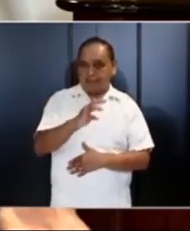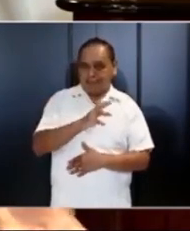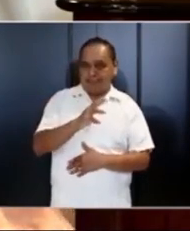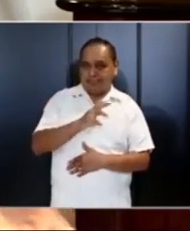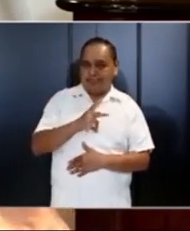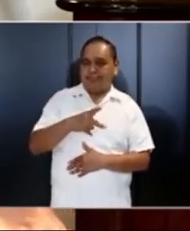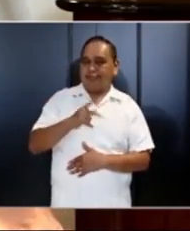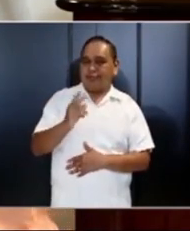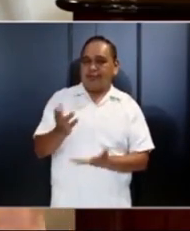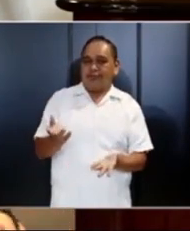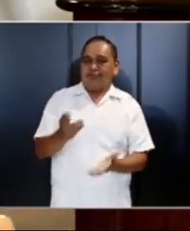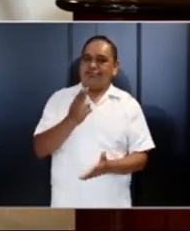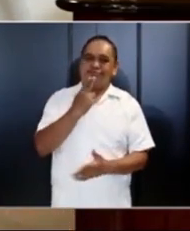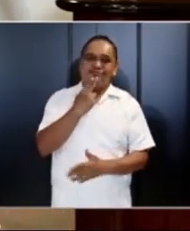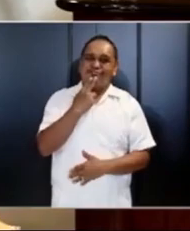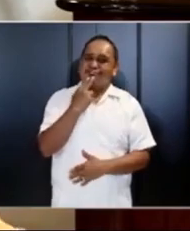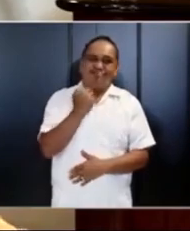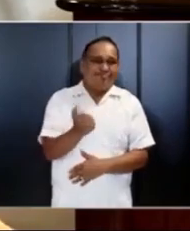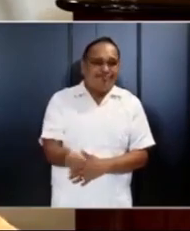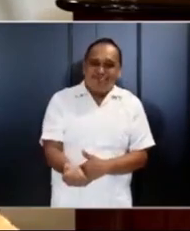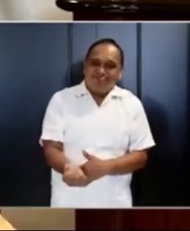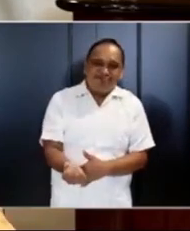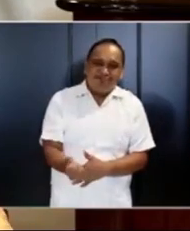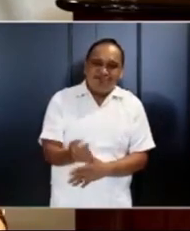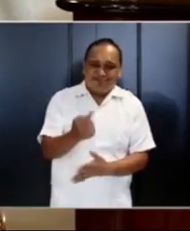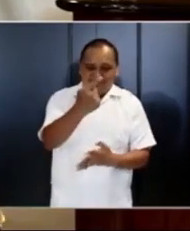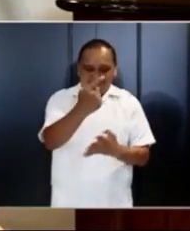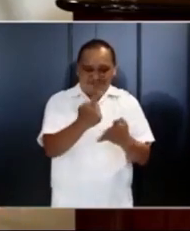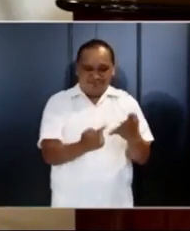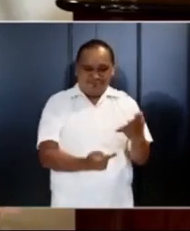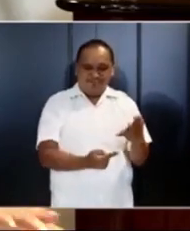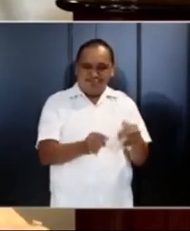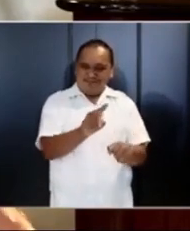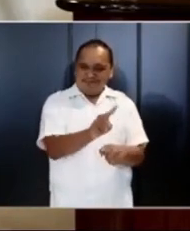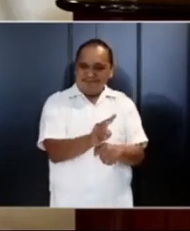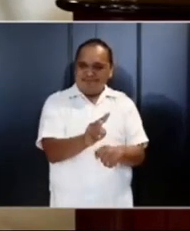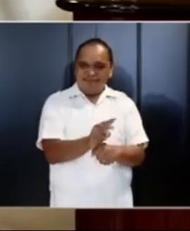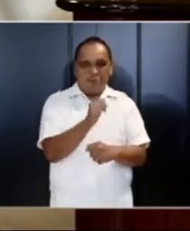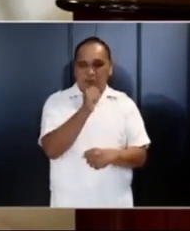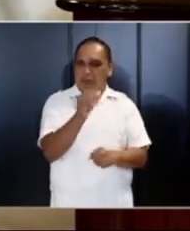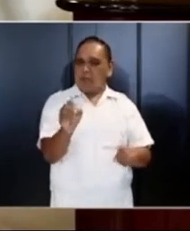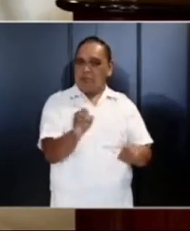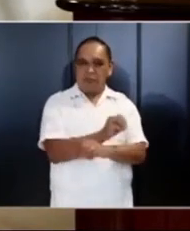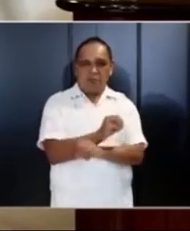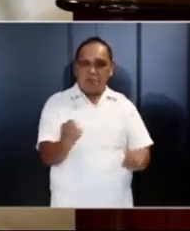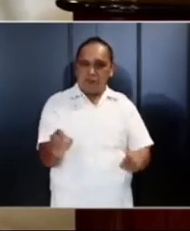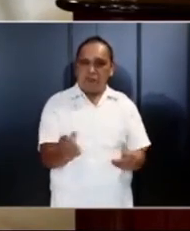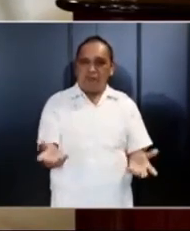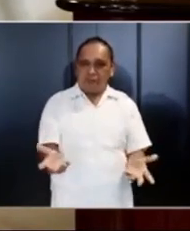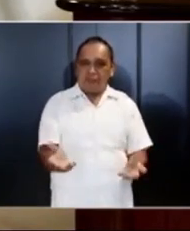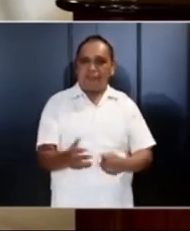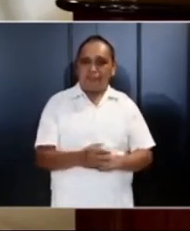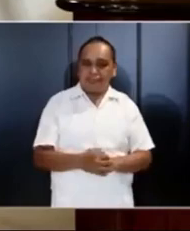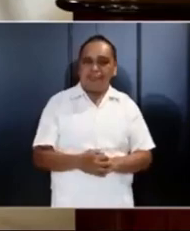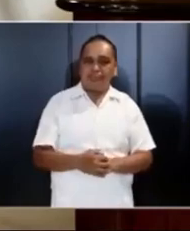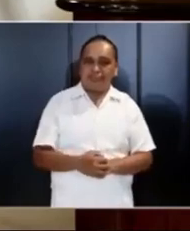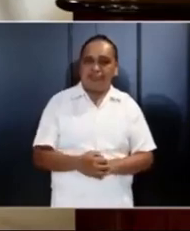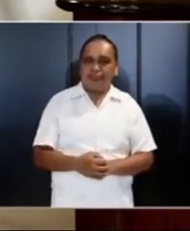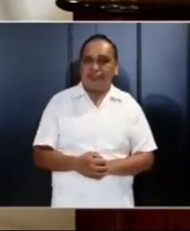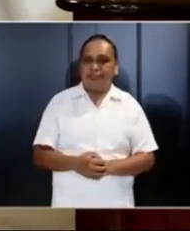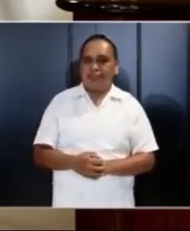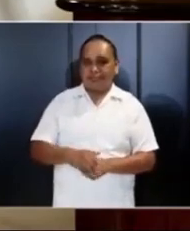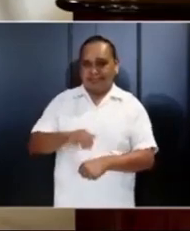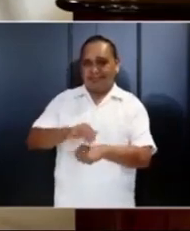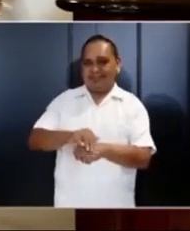Pero ¿de qué sirve que pongan reglas si nadie las vigila? Y yo ahí espero que, aunque ahí tenemos evidencias de que Córdoba es su